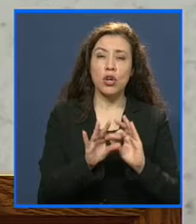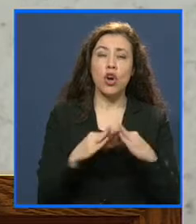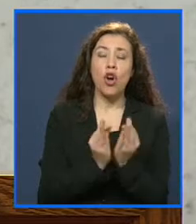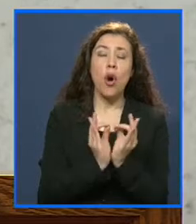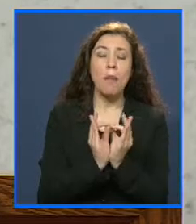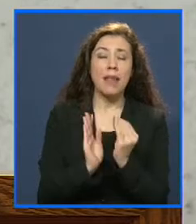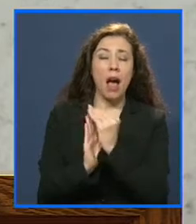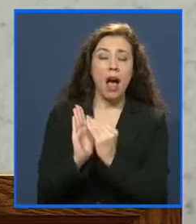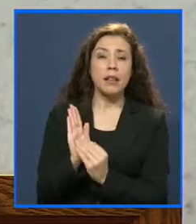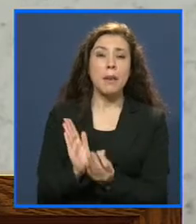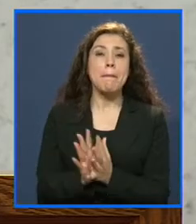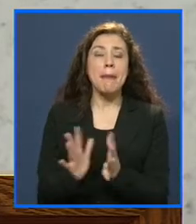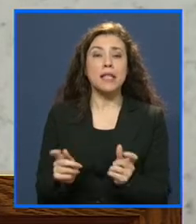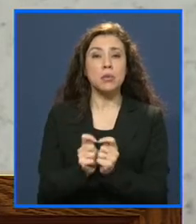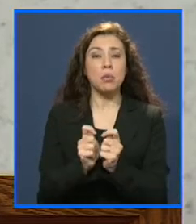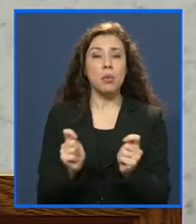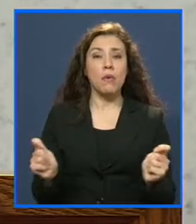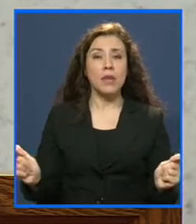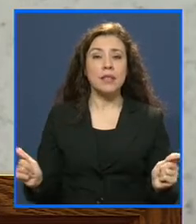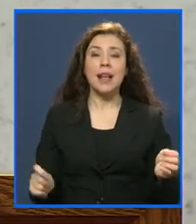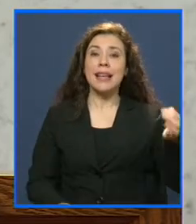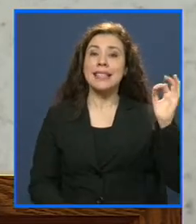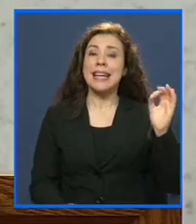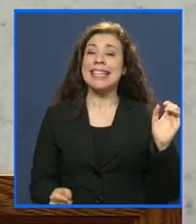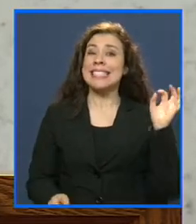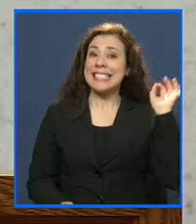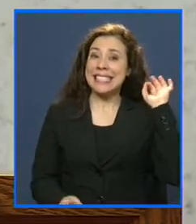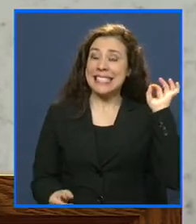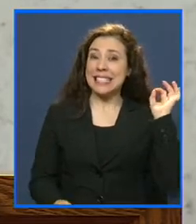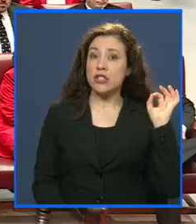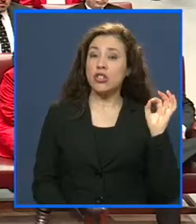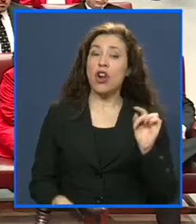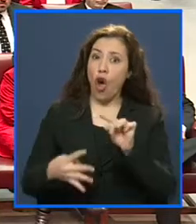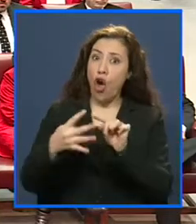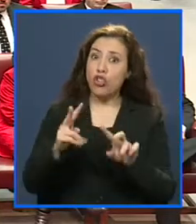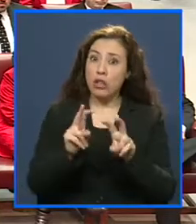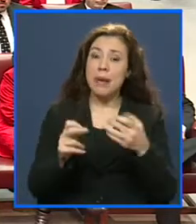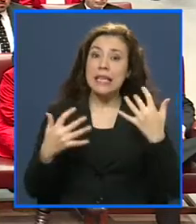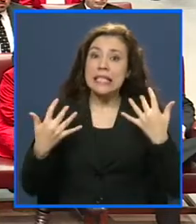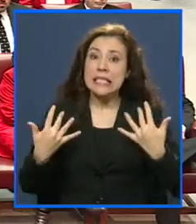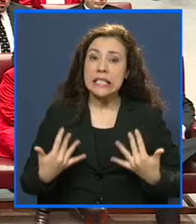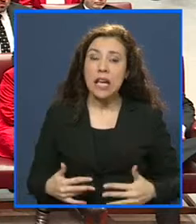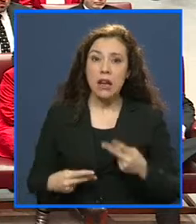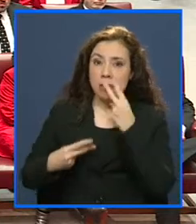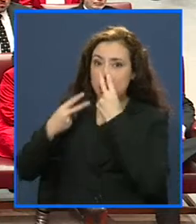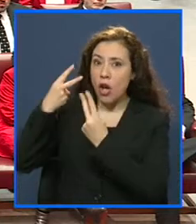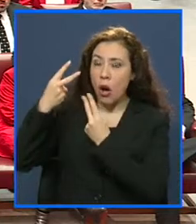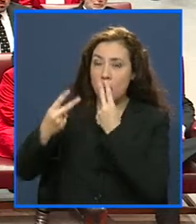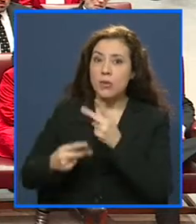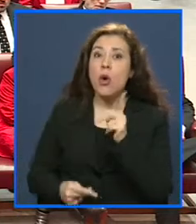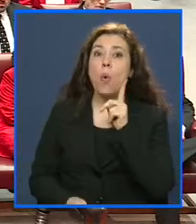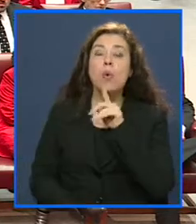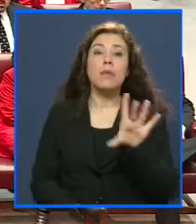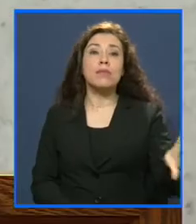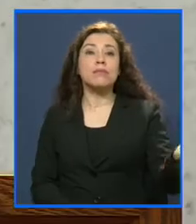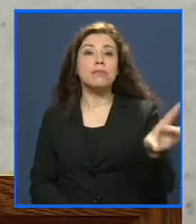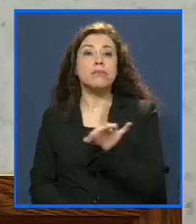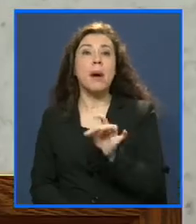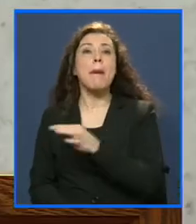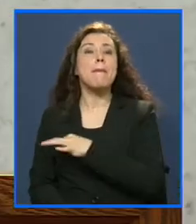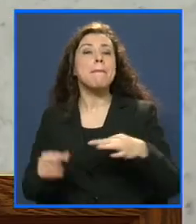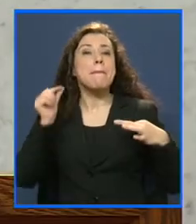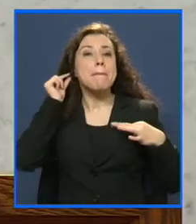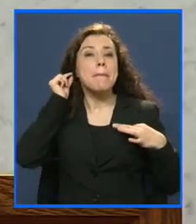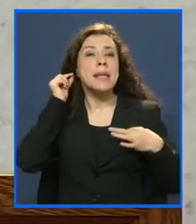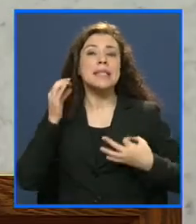antecedentes y mayor publicidad de las sesiones entre otras cosas ya pudieron observarse en el último nombramiento de una ministra